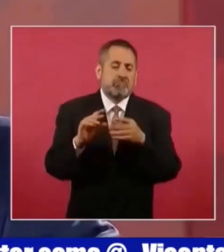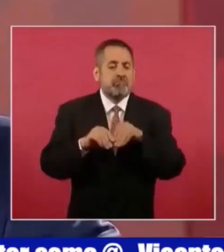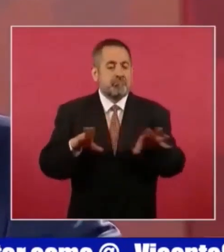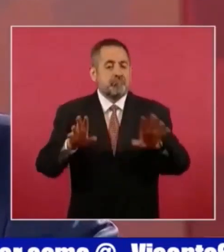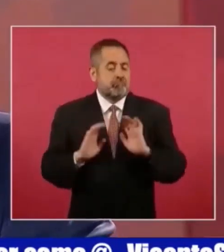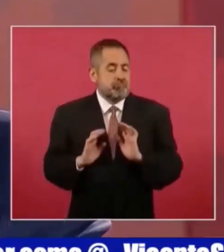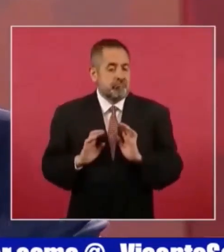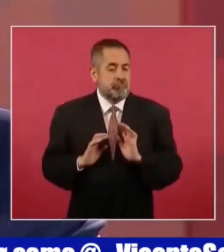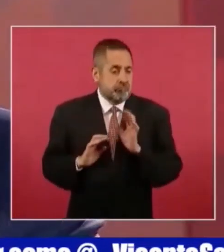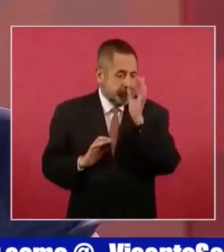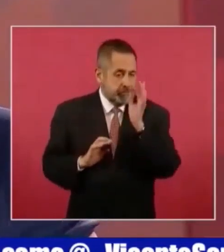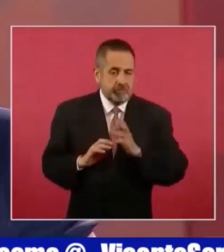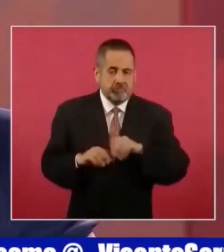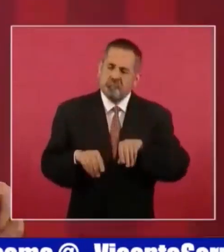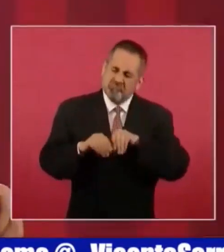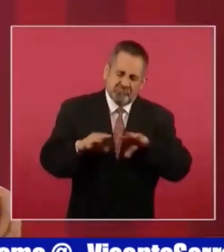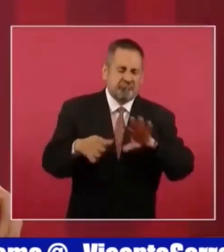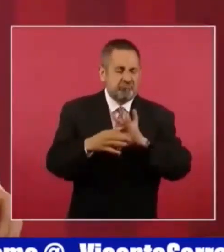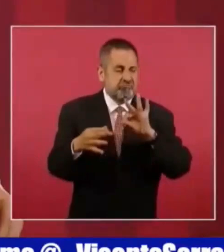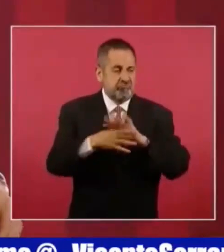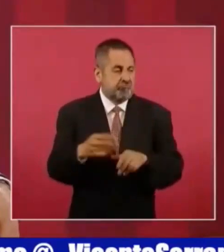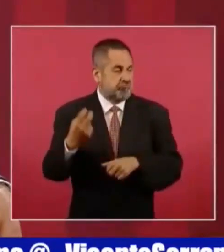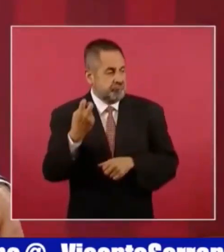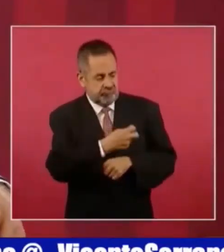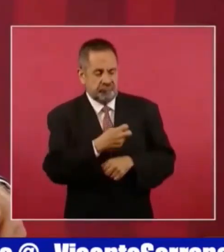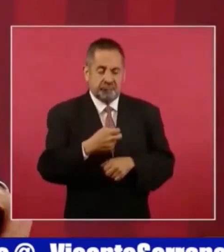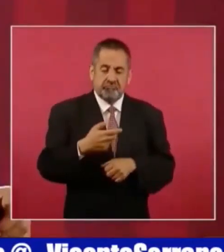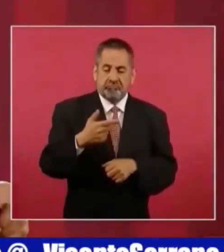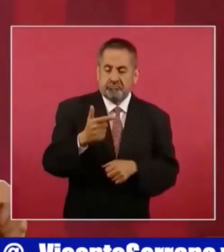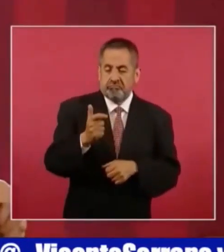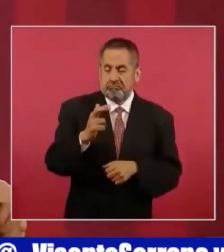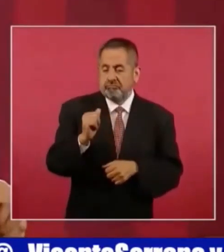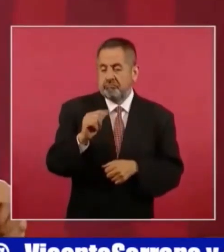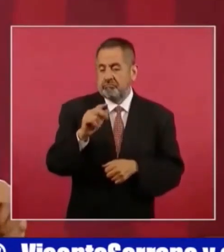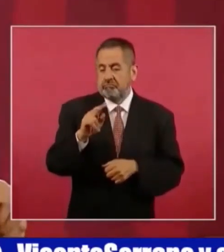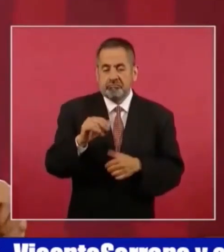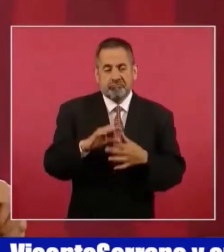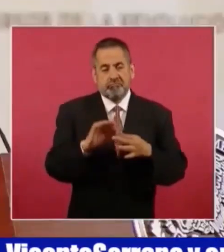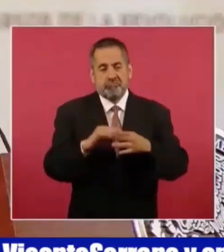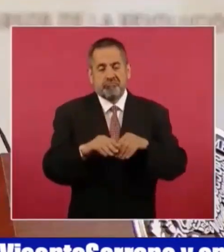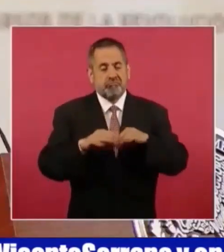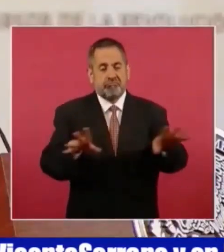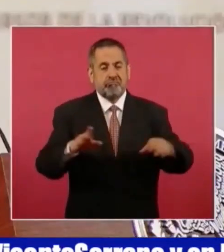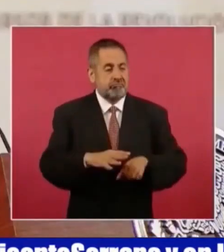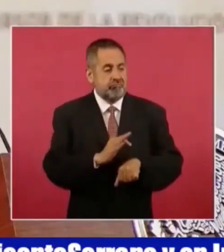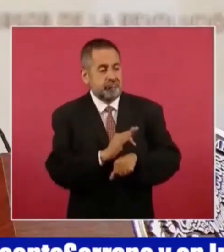fueron los únicos que lo defendieron